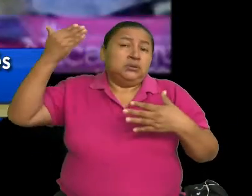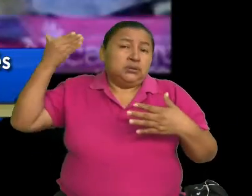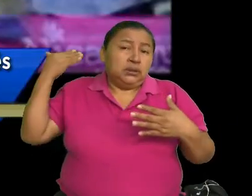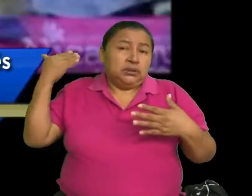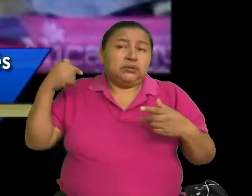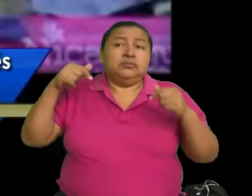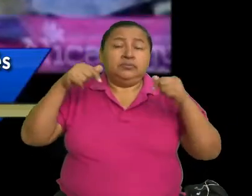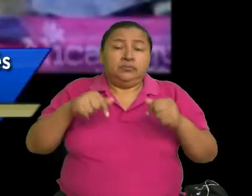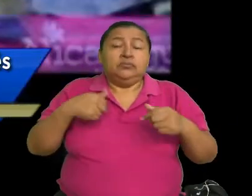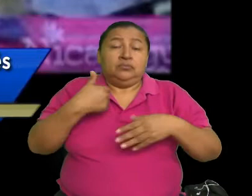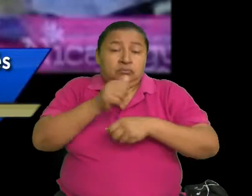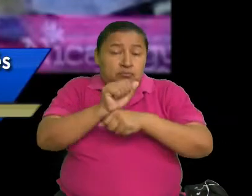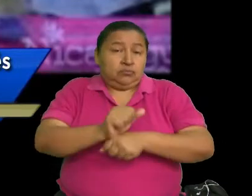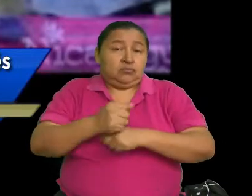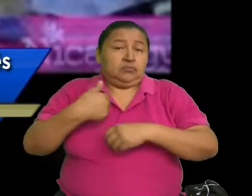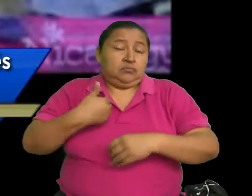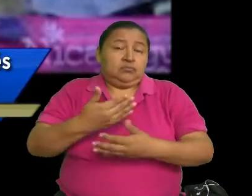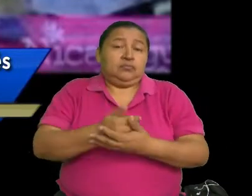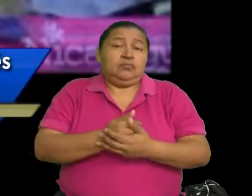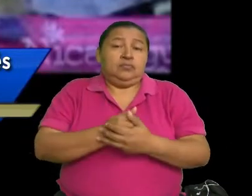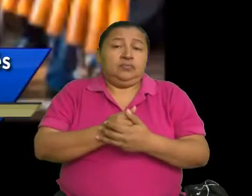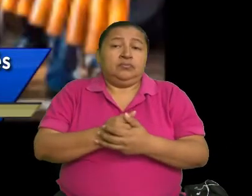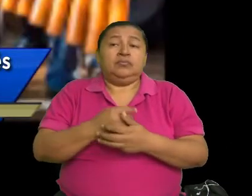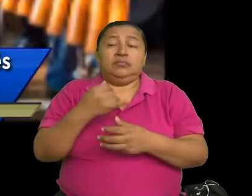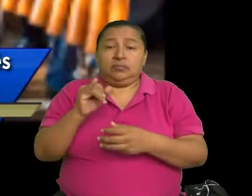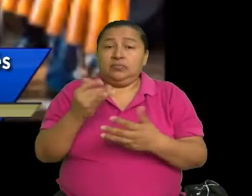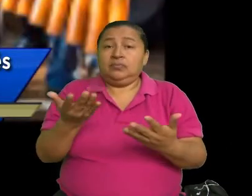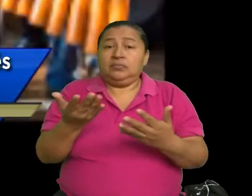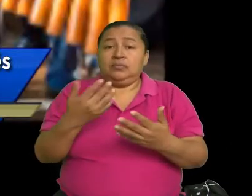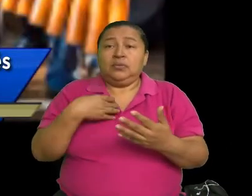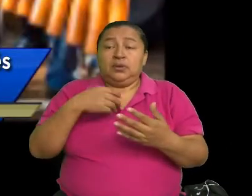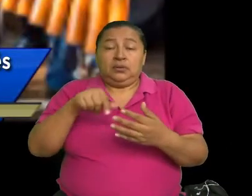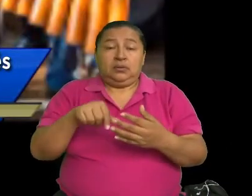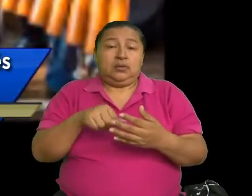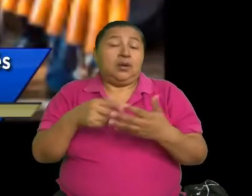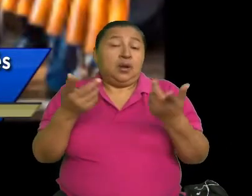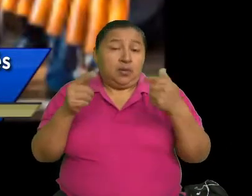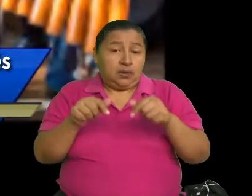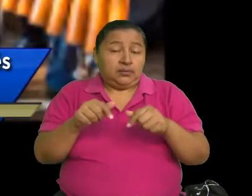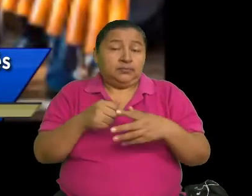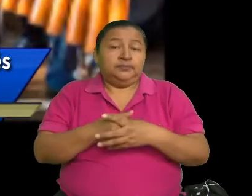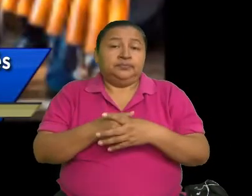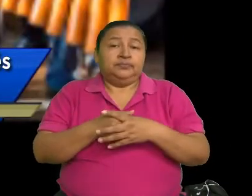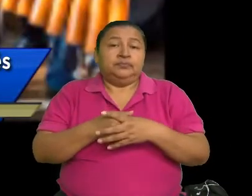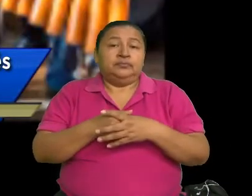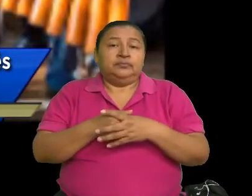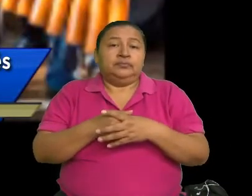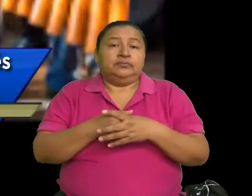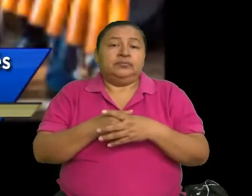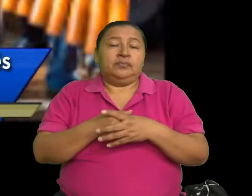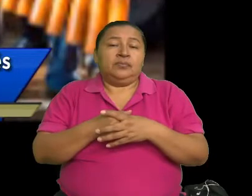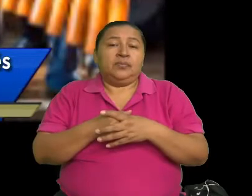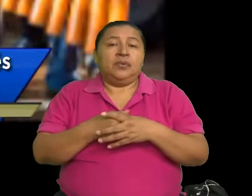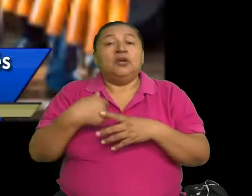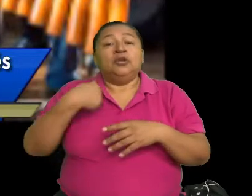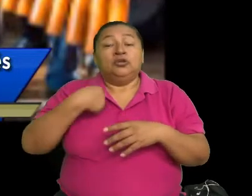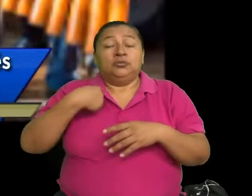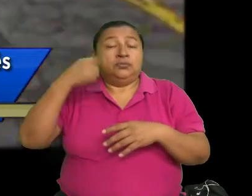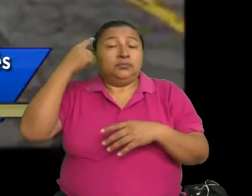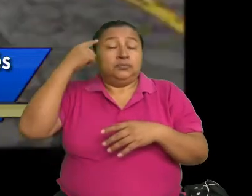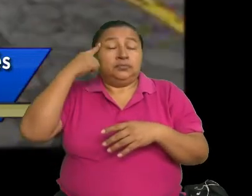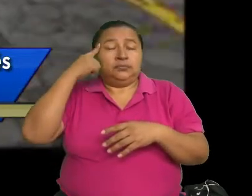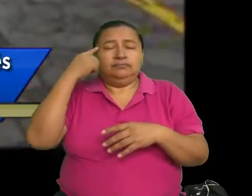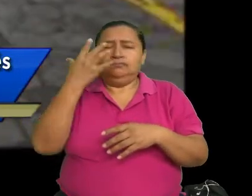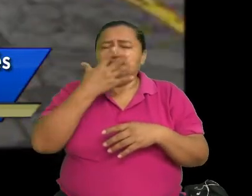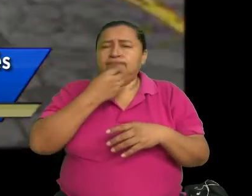las jornadas cotidianas. Así es. En la jornada. Ahora, yo pienso que los bailes más